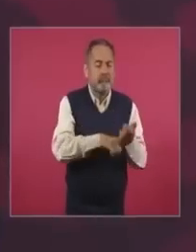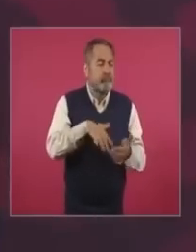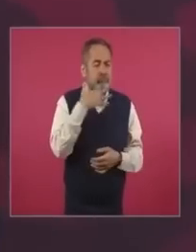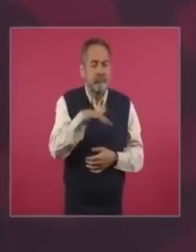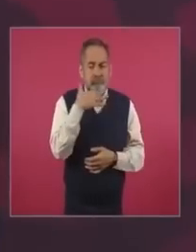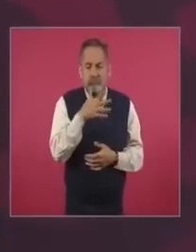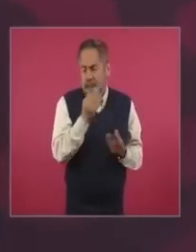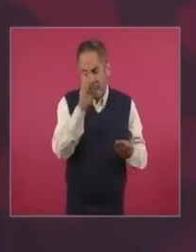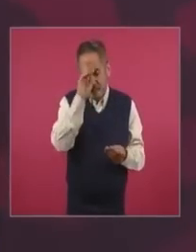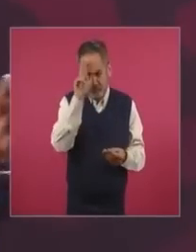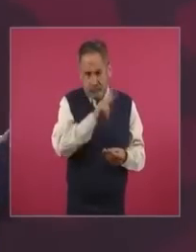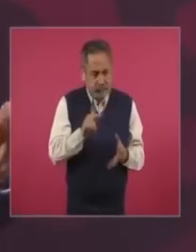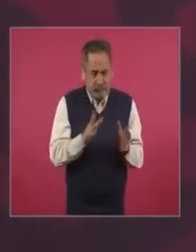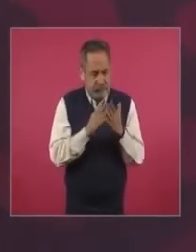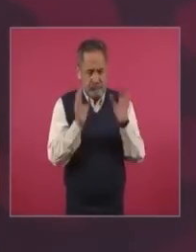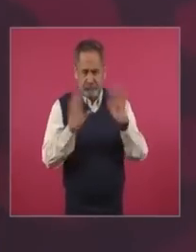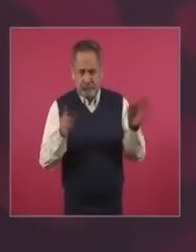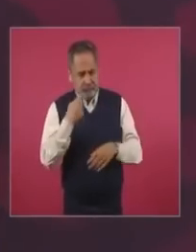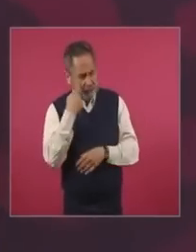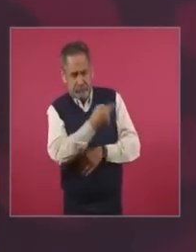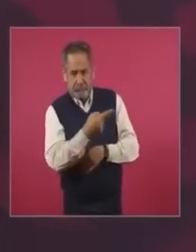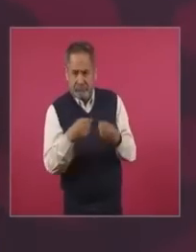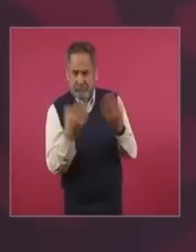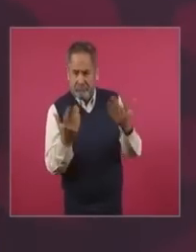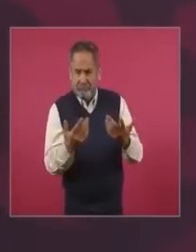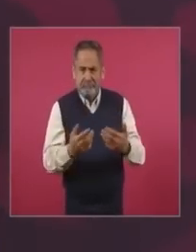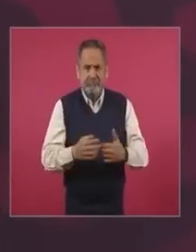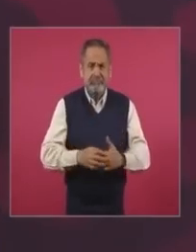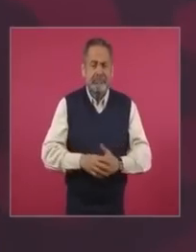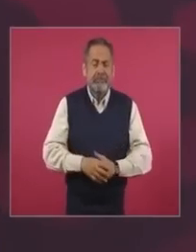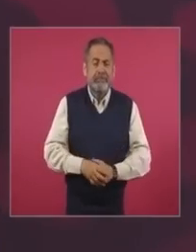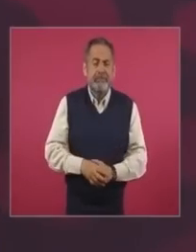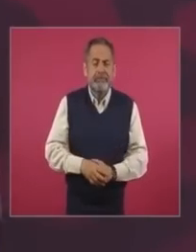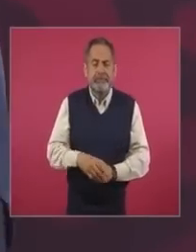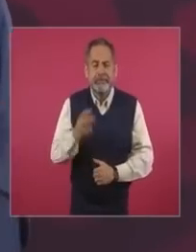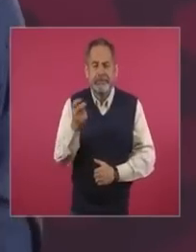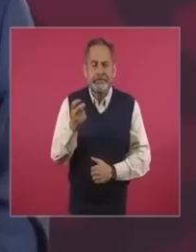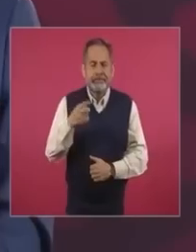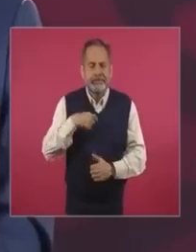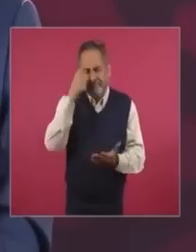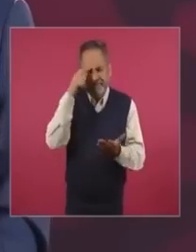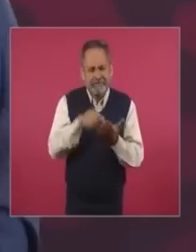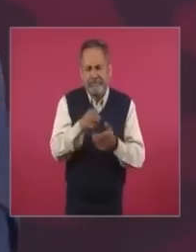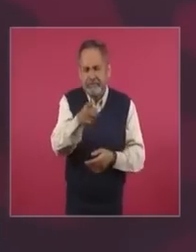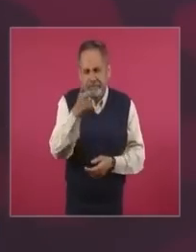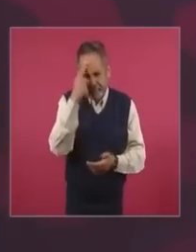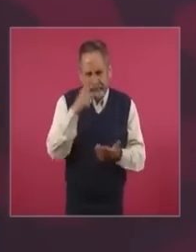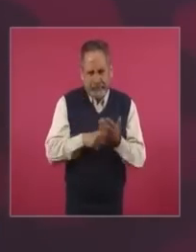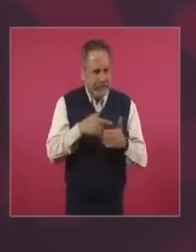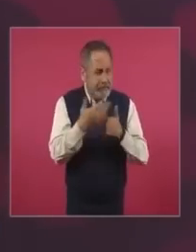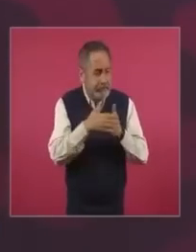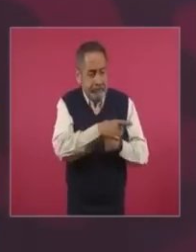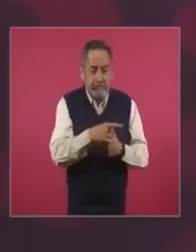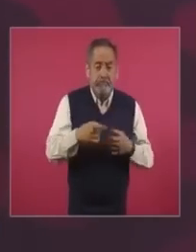este 1-2 que suele hacer Estados Unidos, la embajada, el Departamento de Estado, el representante del comercio, del comercio que es Catherine